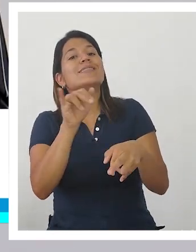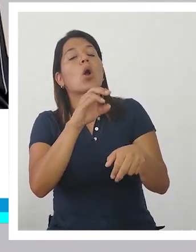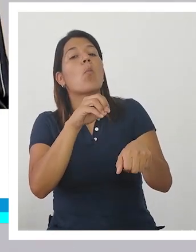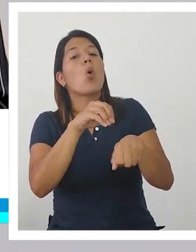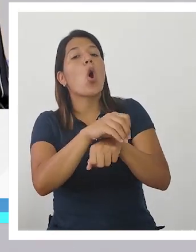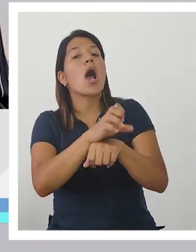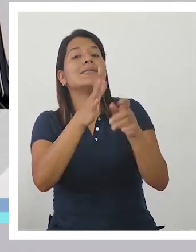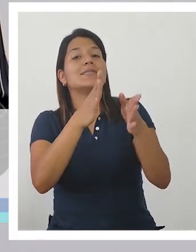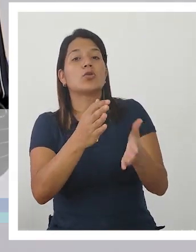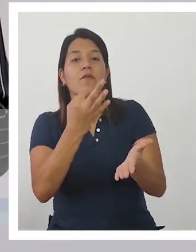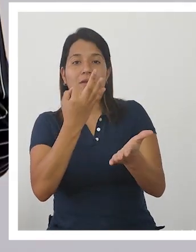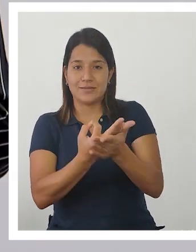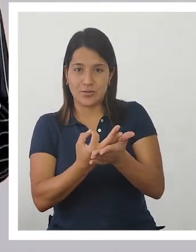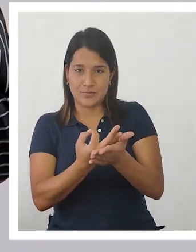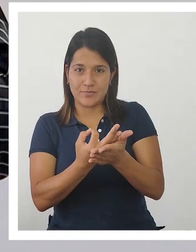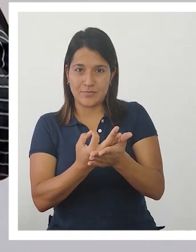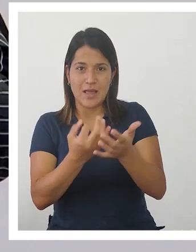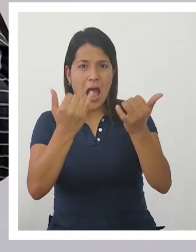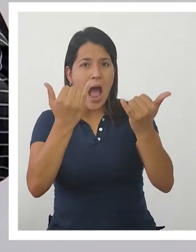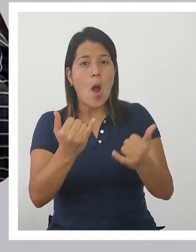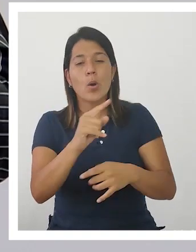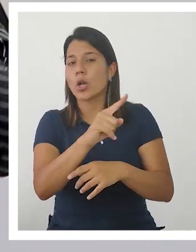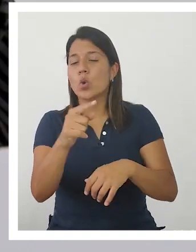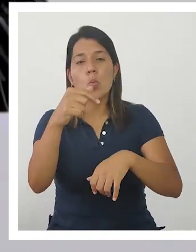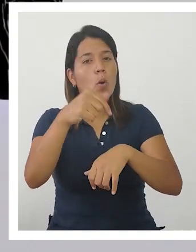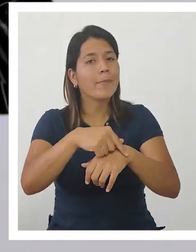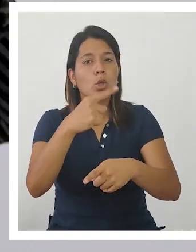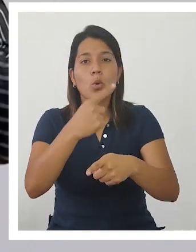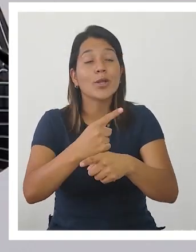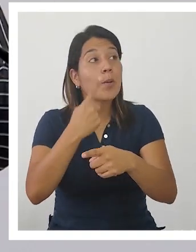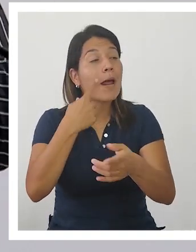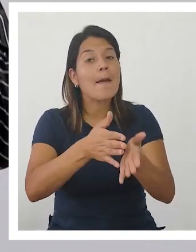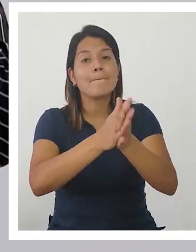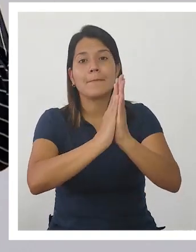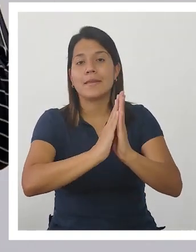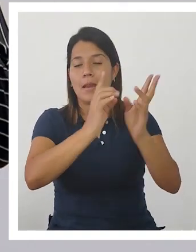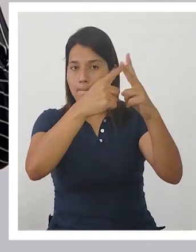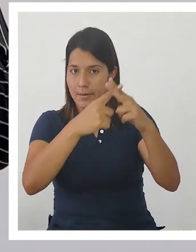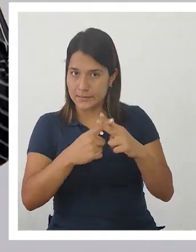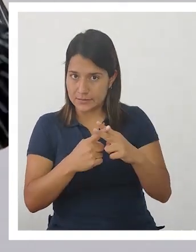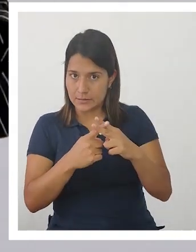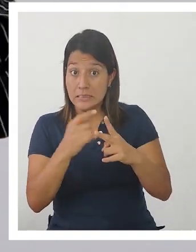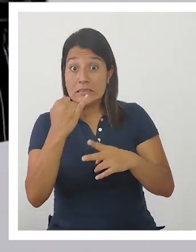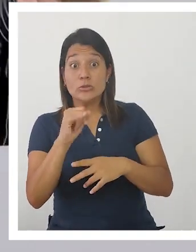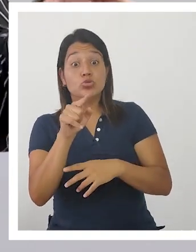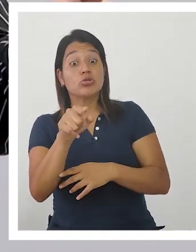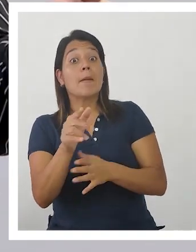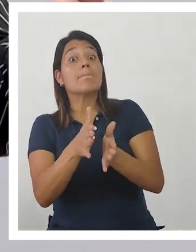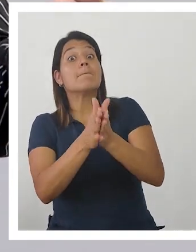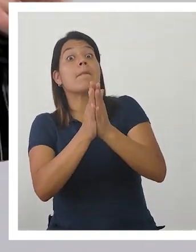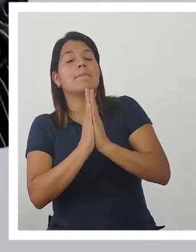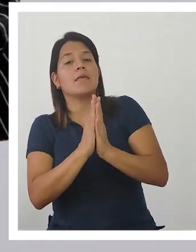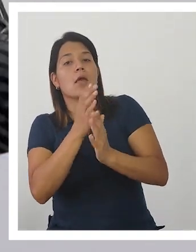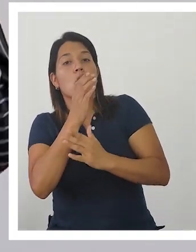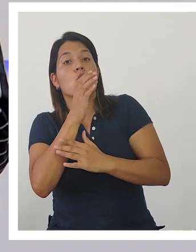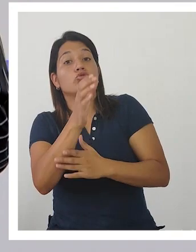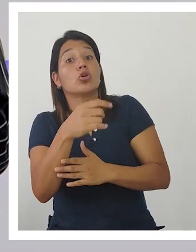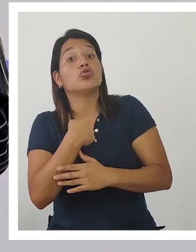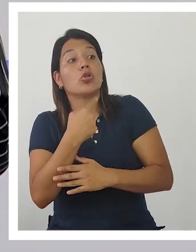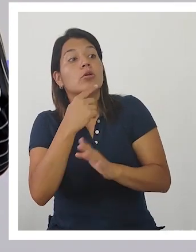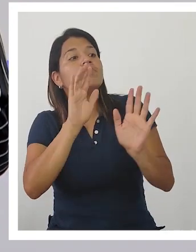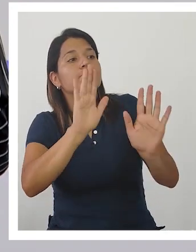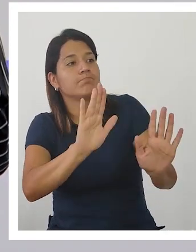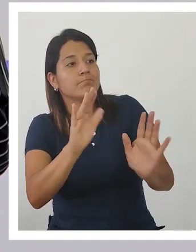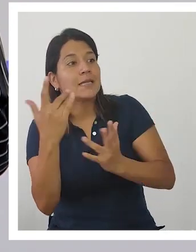para sacar un crédito. Obviamente, si vos me pedís a mí un consejo, yo te digo, espera que baje la tasa de interés para que la cuota te